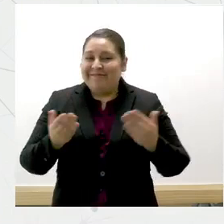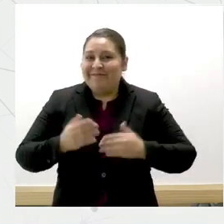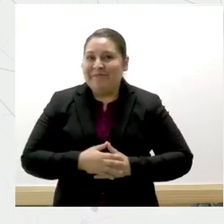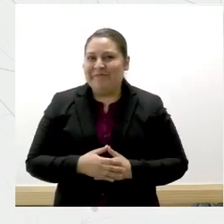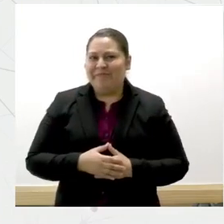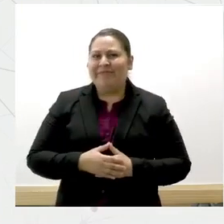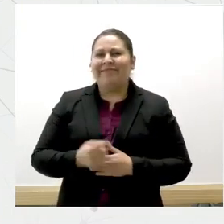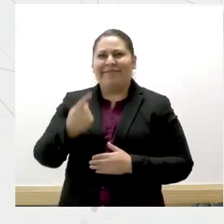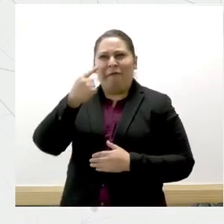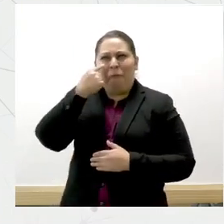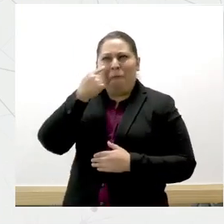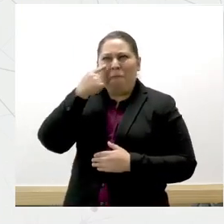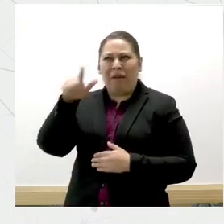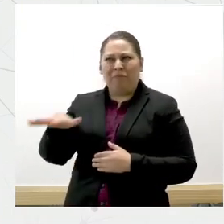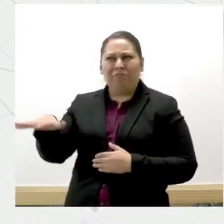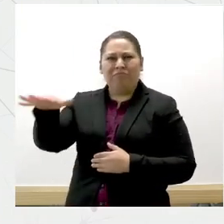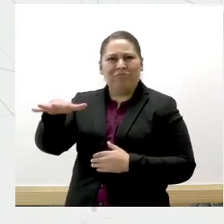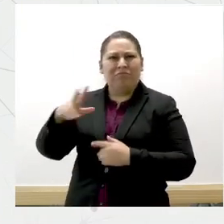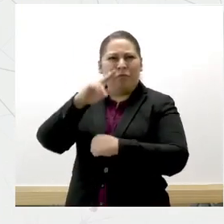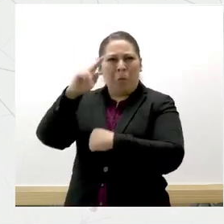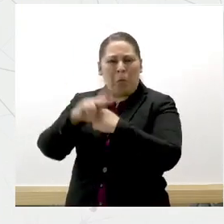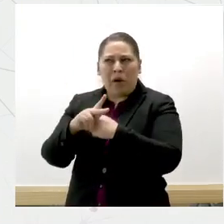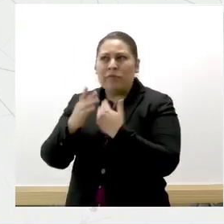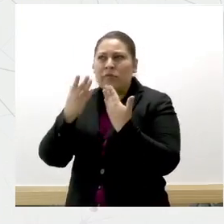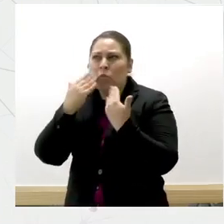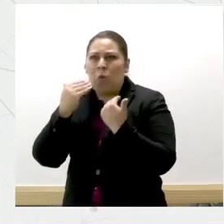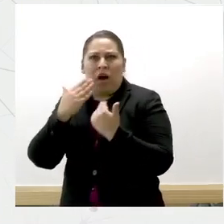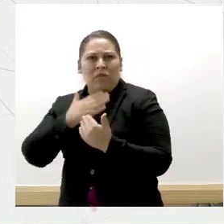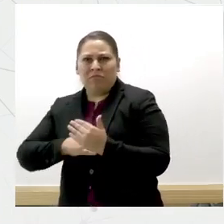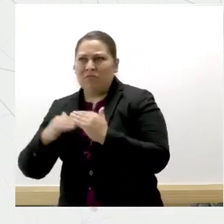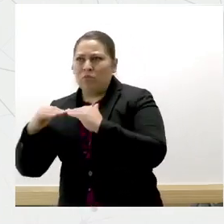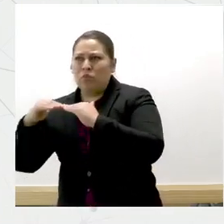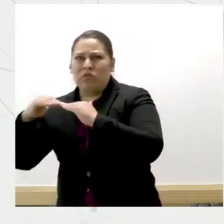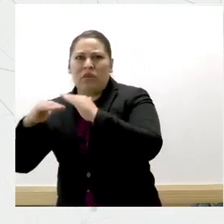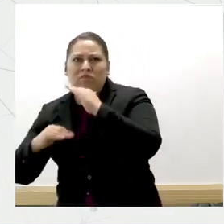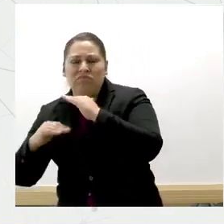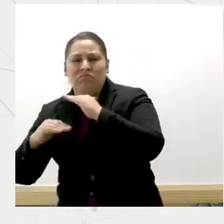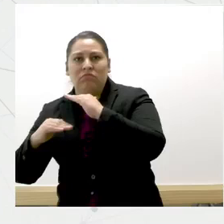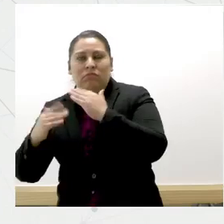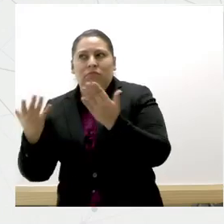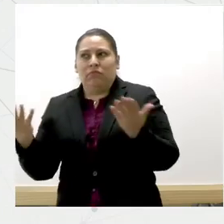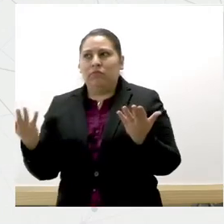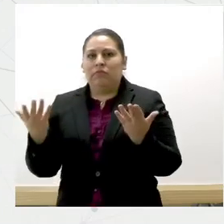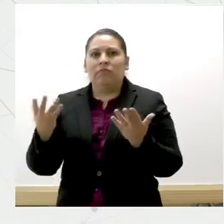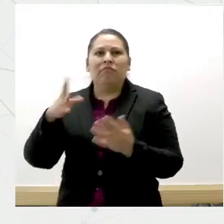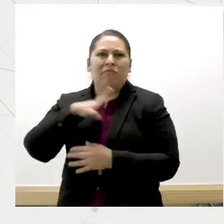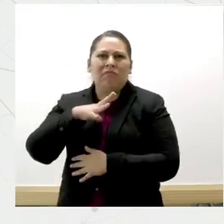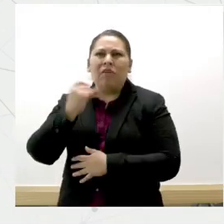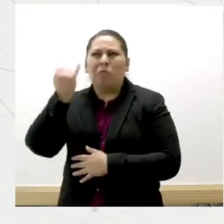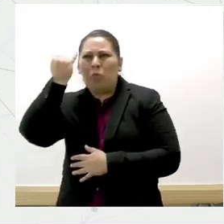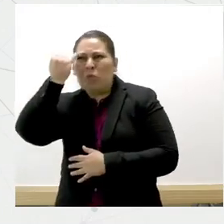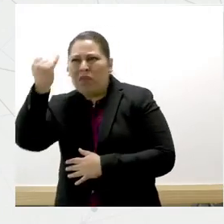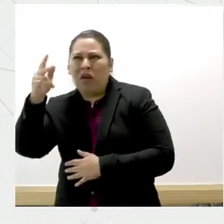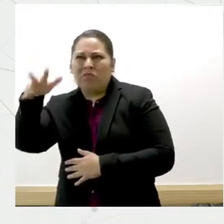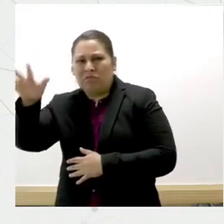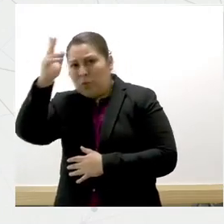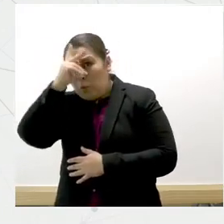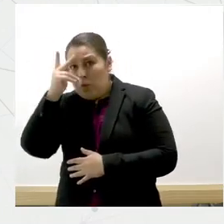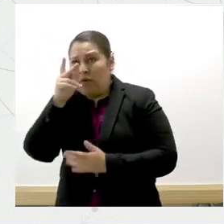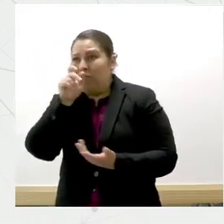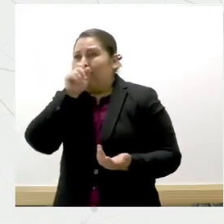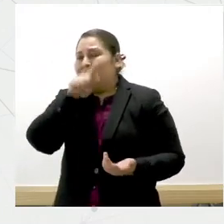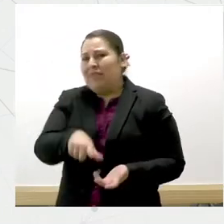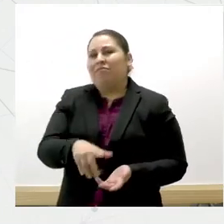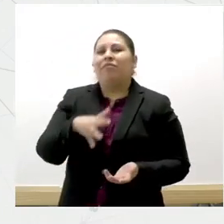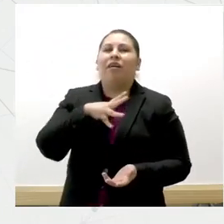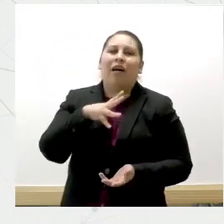cierta regresión, ¿no? En temas de igualdad y vemos como, bueno, se hablan de ciertas ideologías, no vamos a hablar de ciertas redes sociales